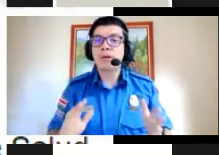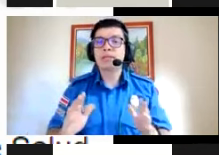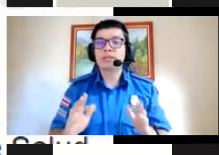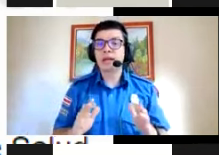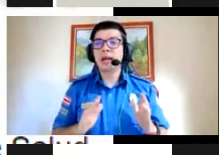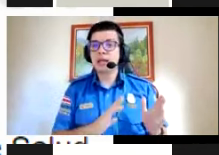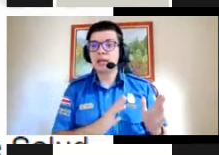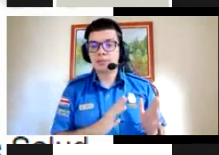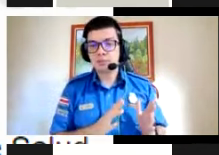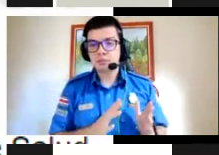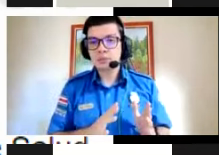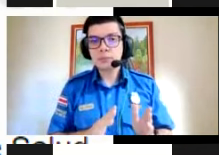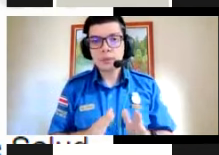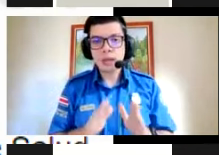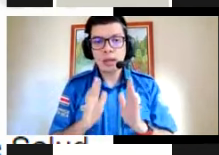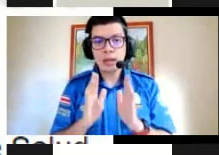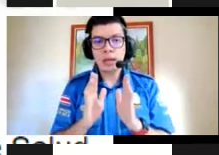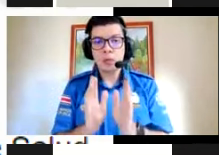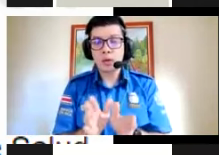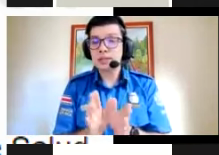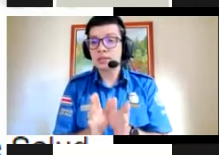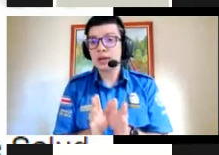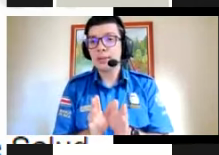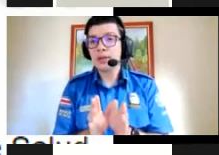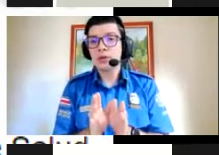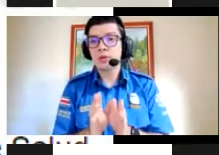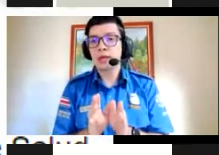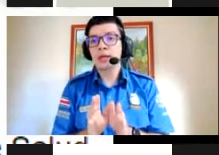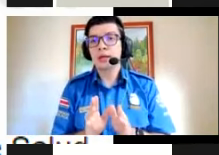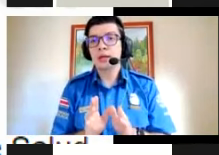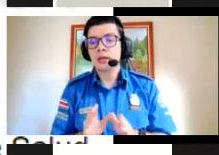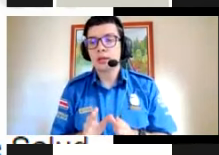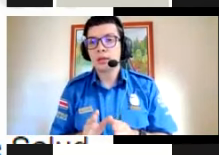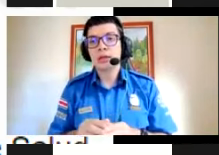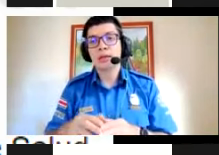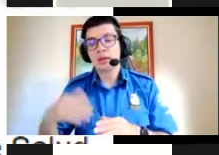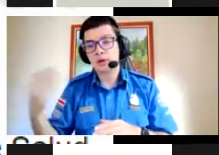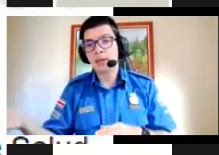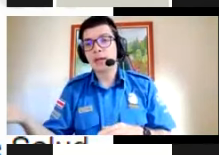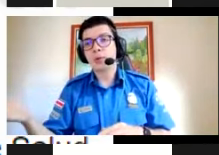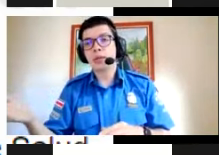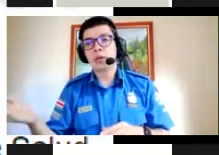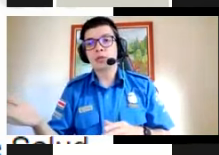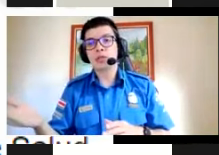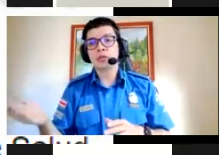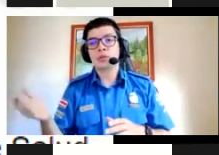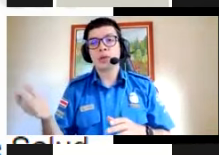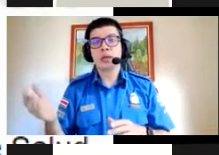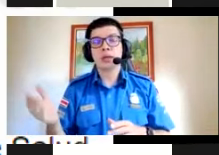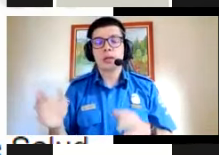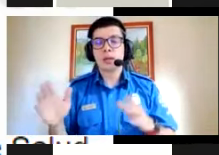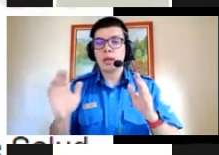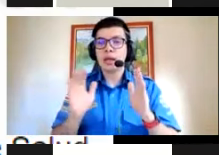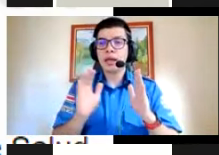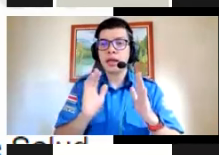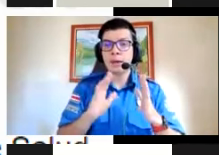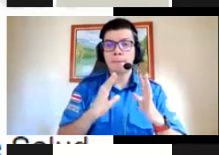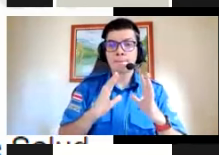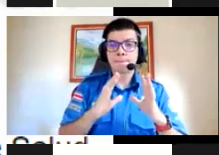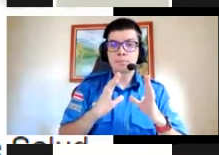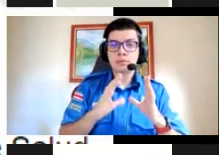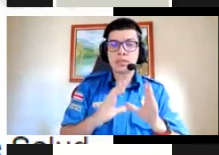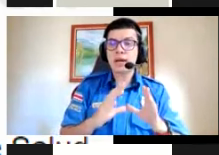Pero gracias a la ley o a este reglamento como tal, y anteriormente al 41.150,